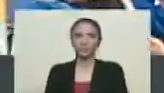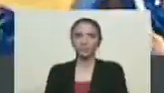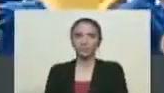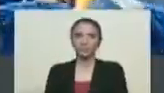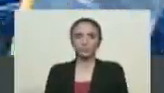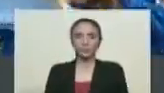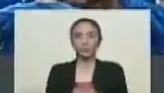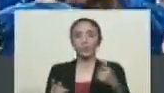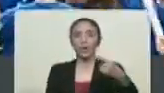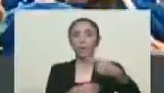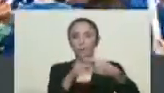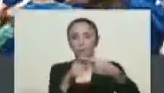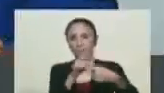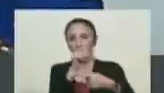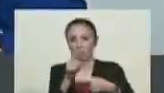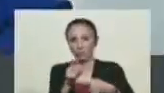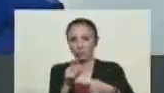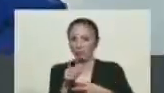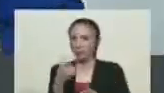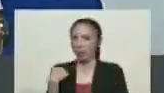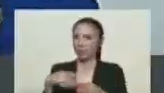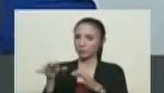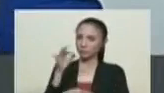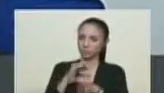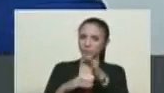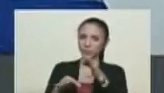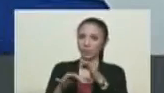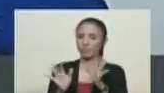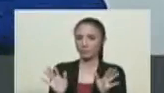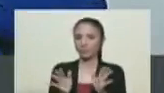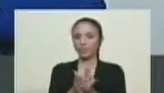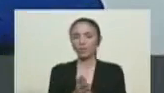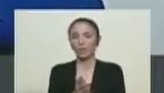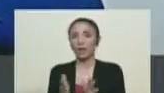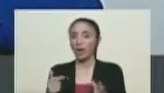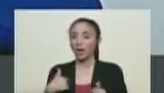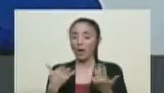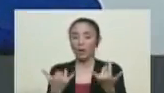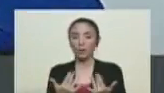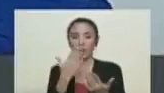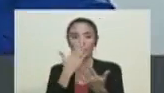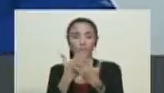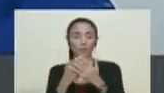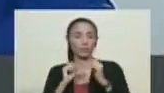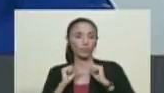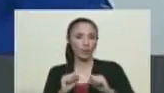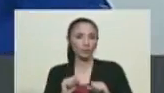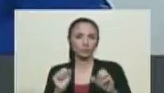Sobre la primera pregunta que hiciste, nosotros nos mantenemos con la guardia en alto